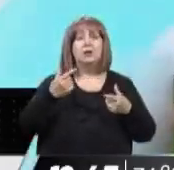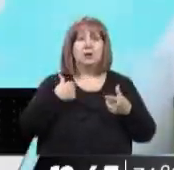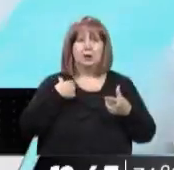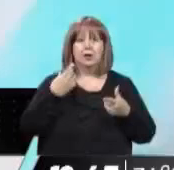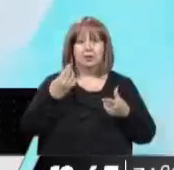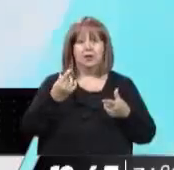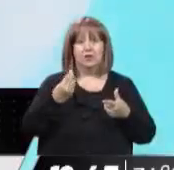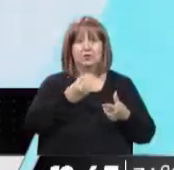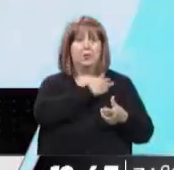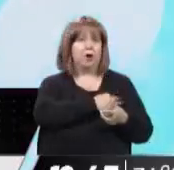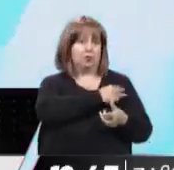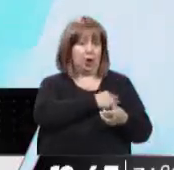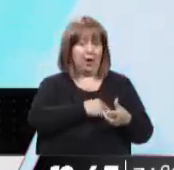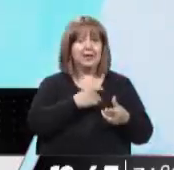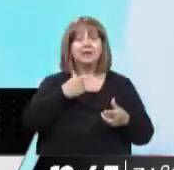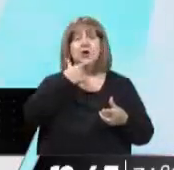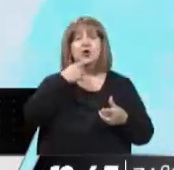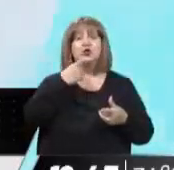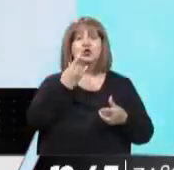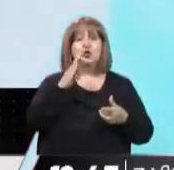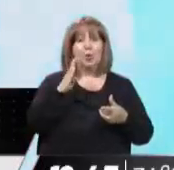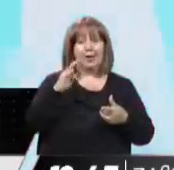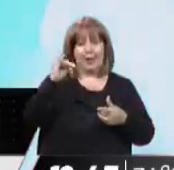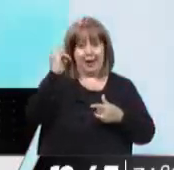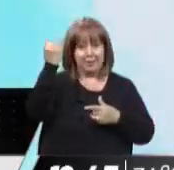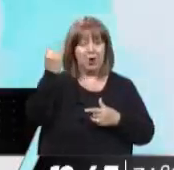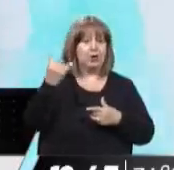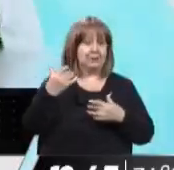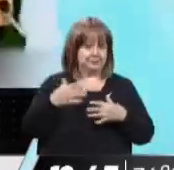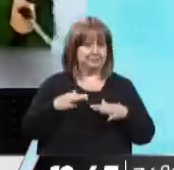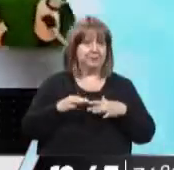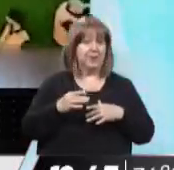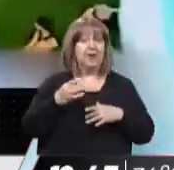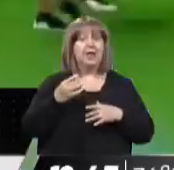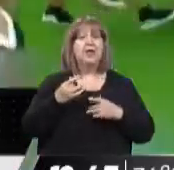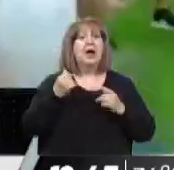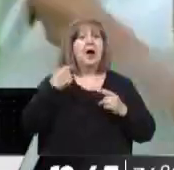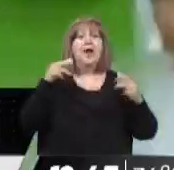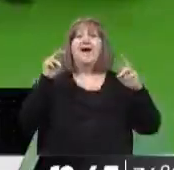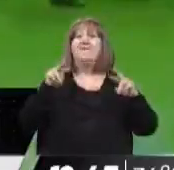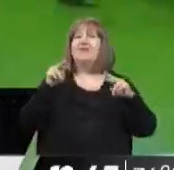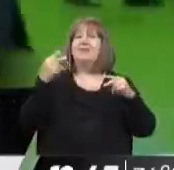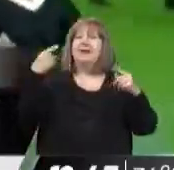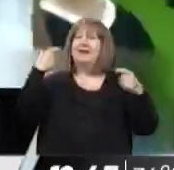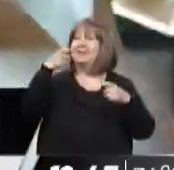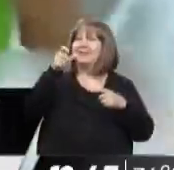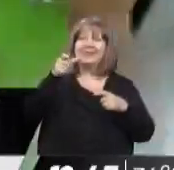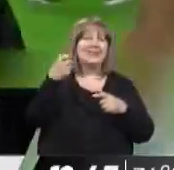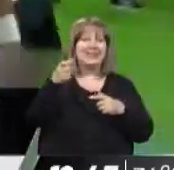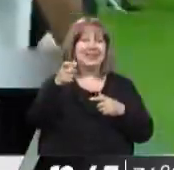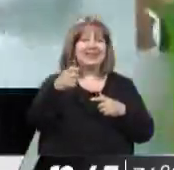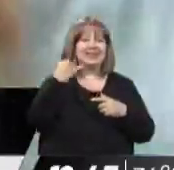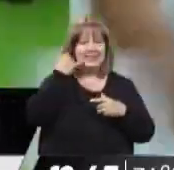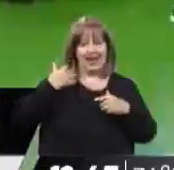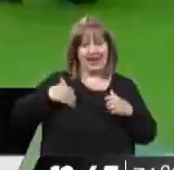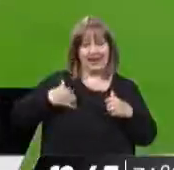vencer. Croatas subcampeones del mundo, ¿eh? Sí. No fue tan sencillo vencer a Arabia Saudita. Nos vamos a las imágenes de lo que pasó con el